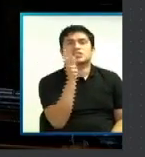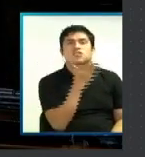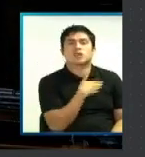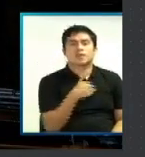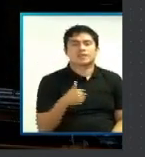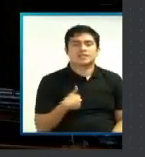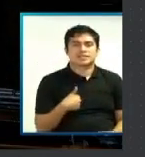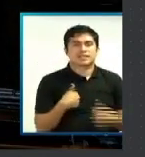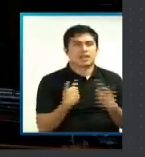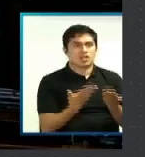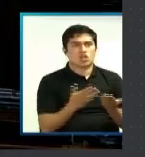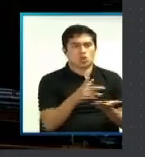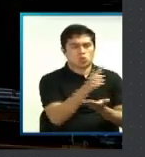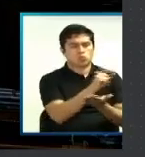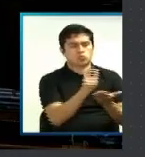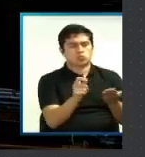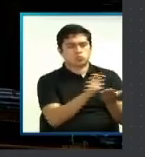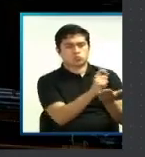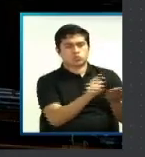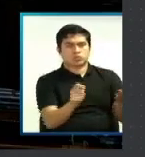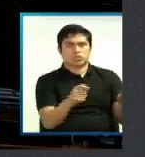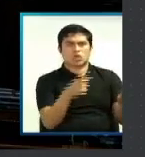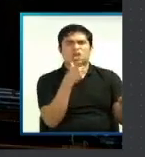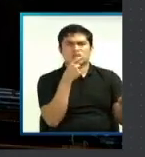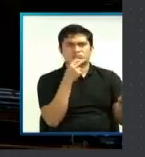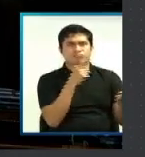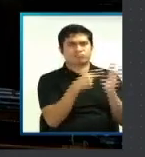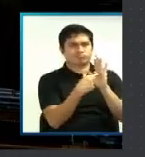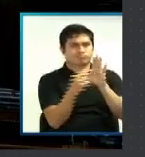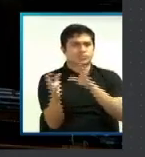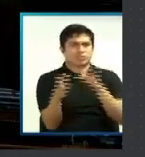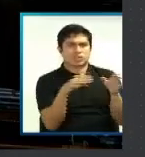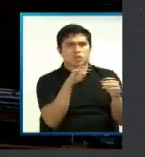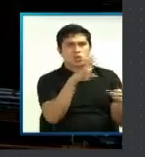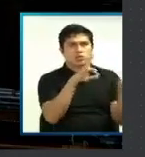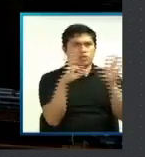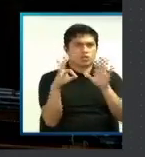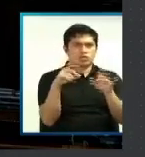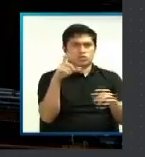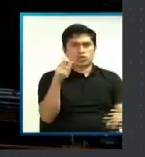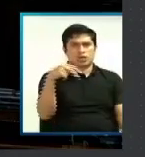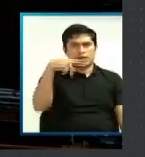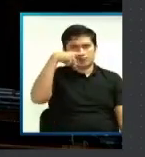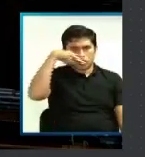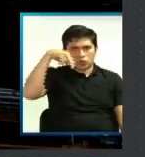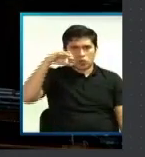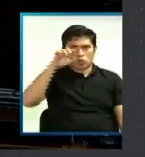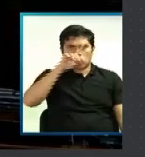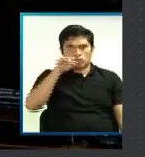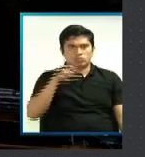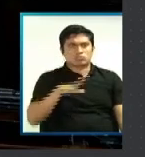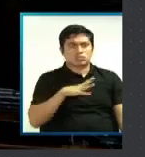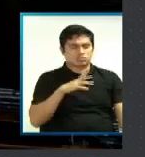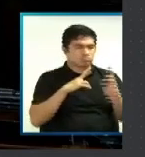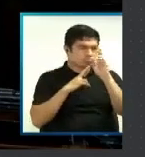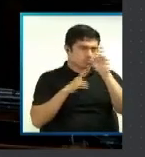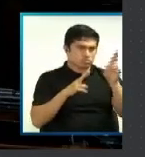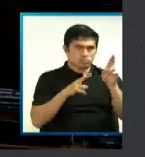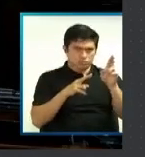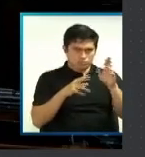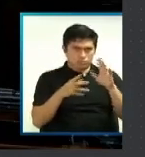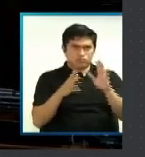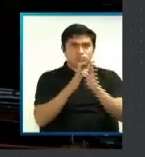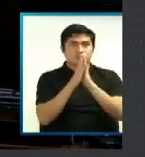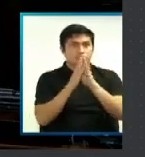En este momento ustedes pueden observar la expresión de la presidenta del Congreso, Shirley Rivera, que aparentemente está utilizando su celular para